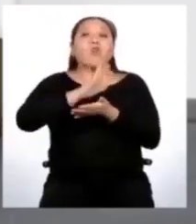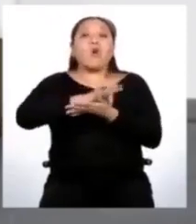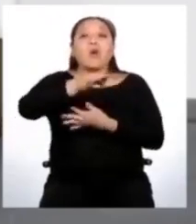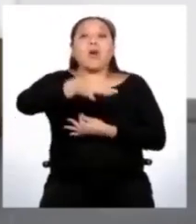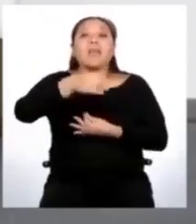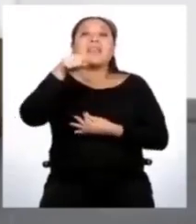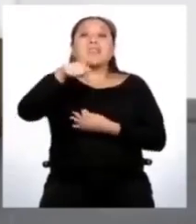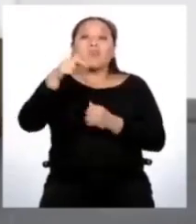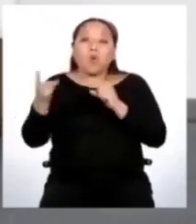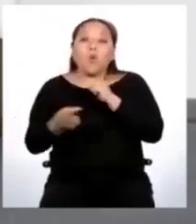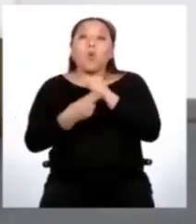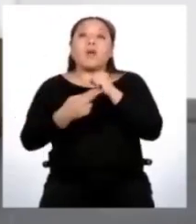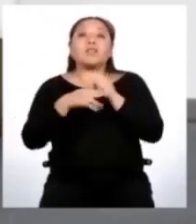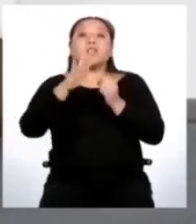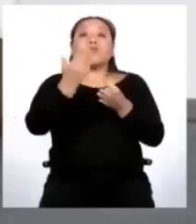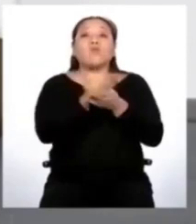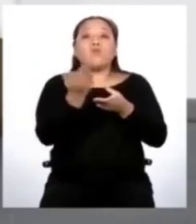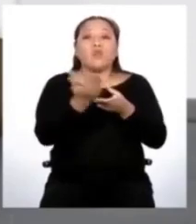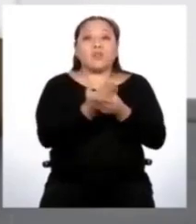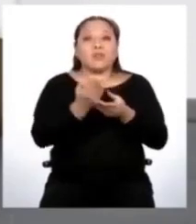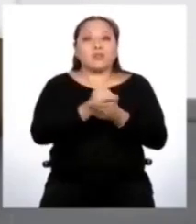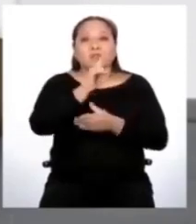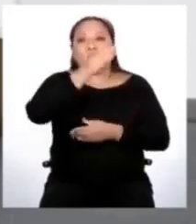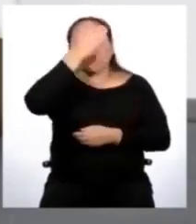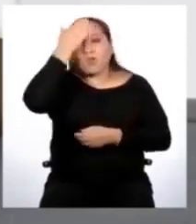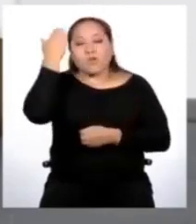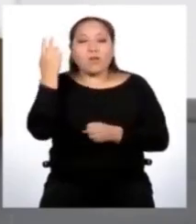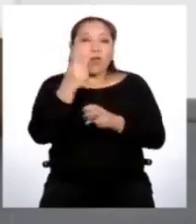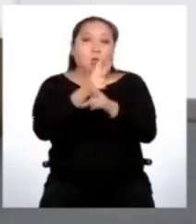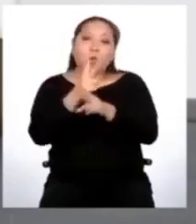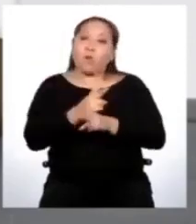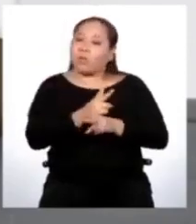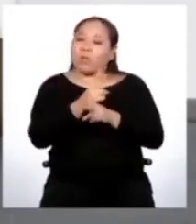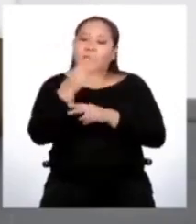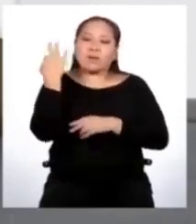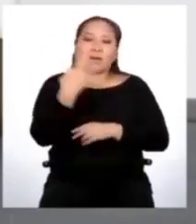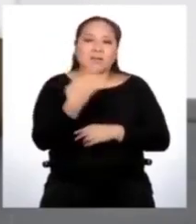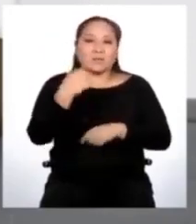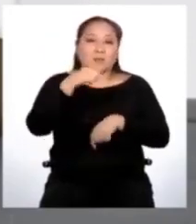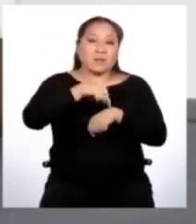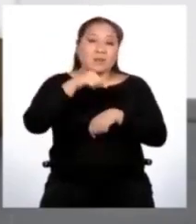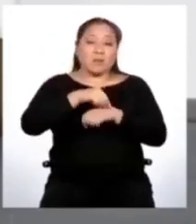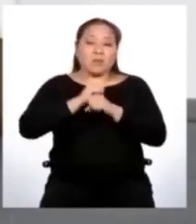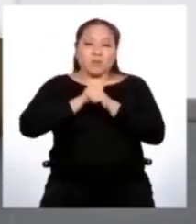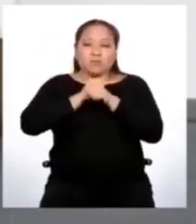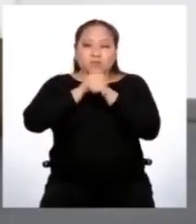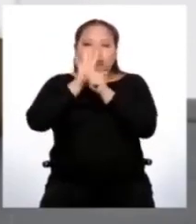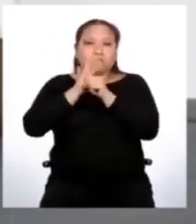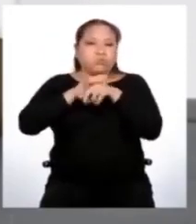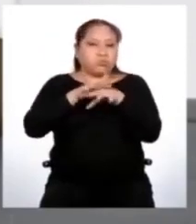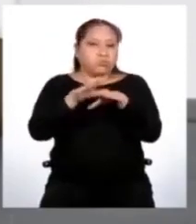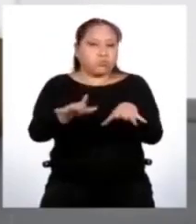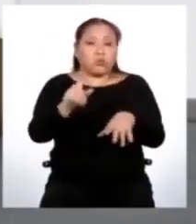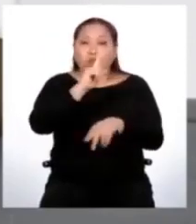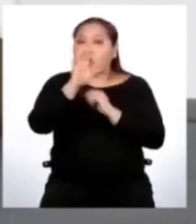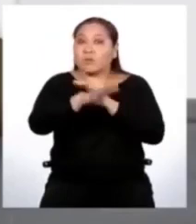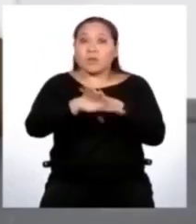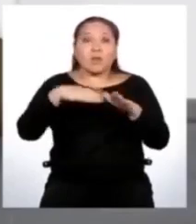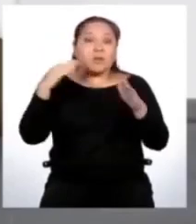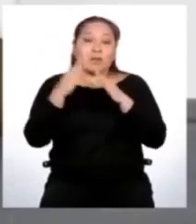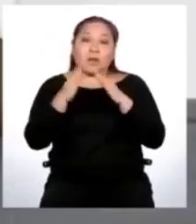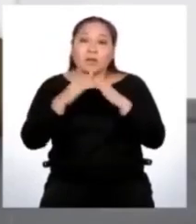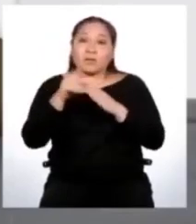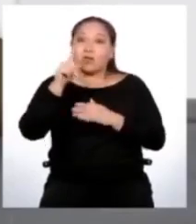portafolio de evidencias. Y no te olvides de las precauciones que siempre debemos tomar en estos tiempos de pandemia. No salgamos de casa si no